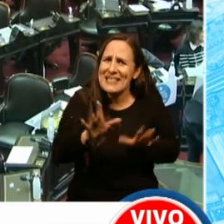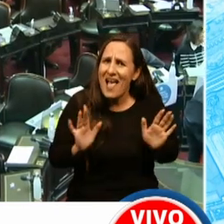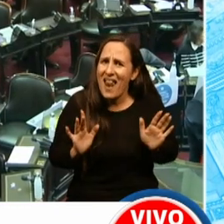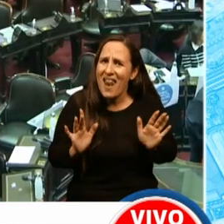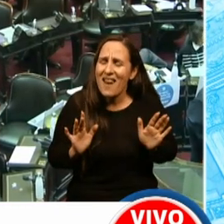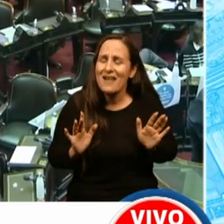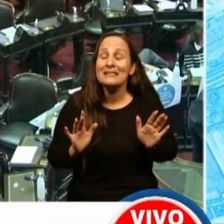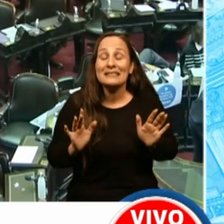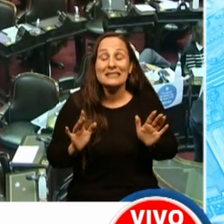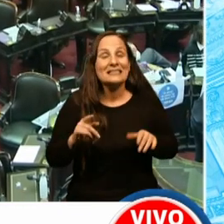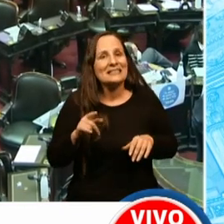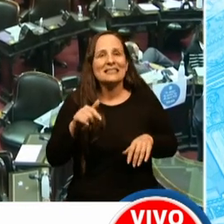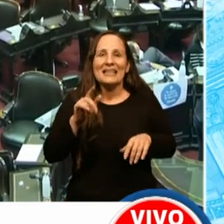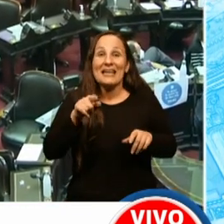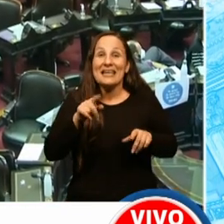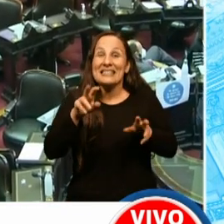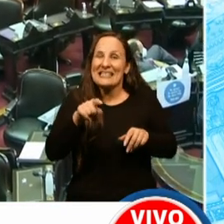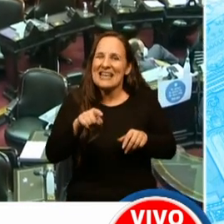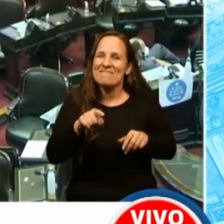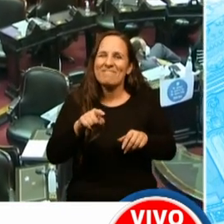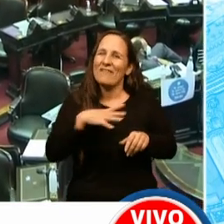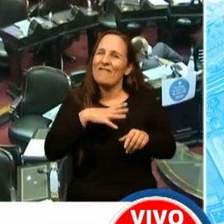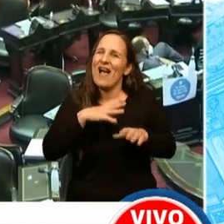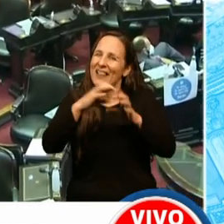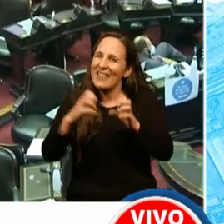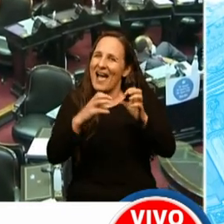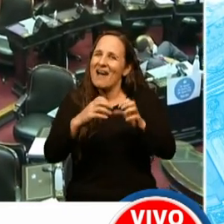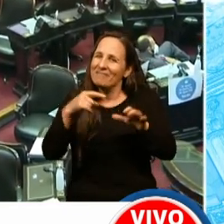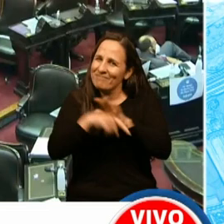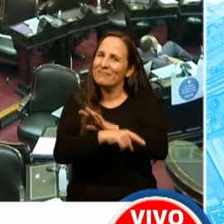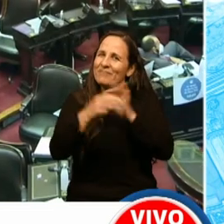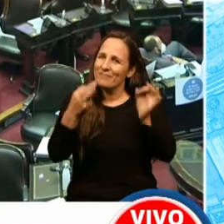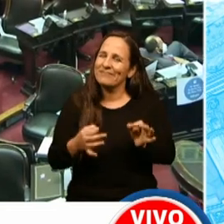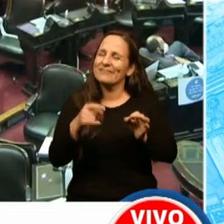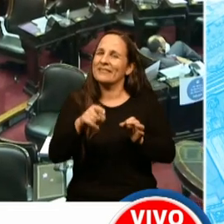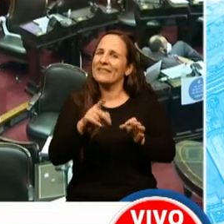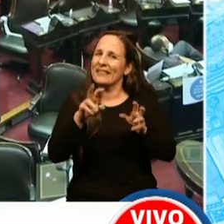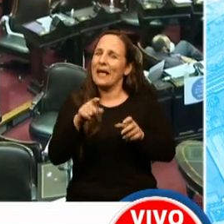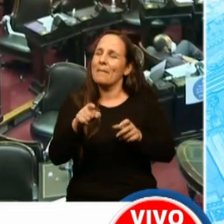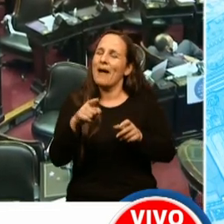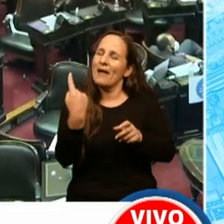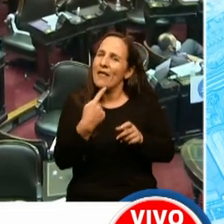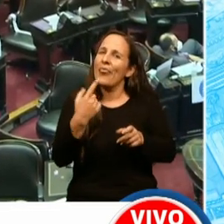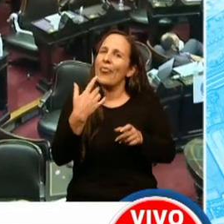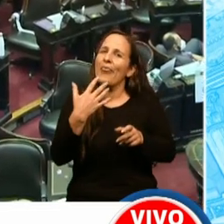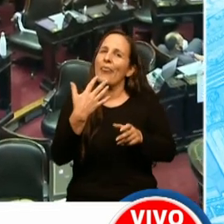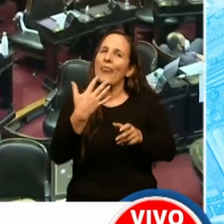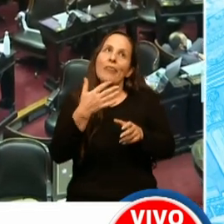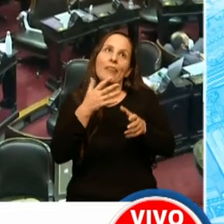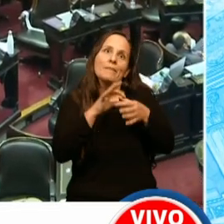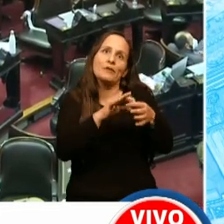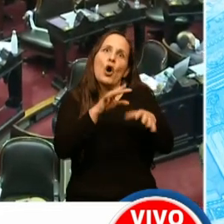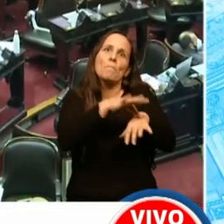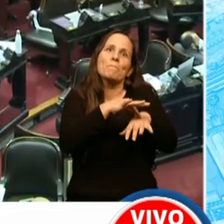esto no está puesto en discusión todavía y me parece que es uno de los temas sobre los cuales desde la medicina